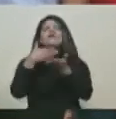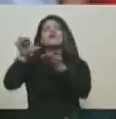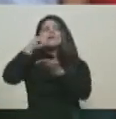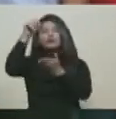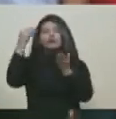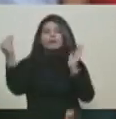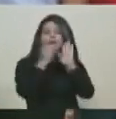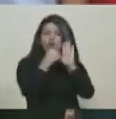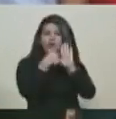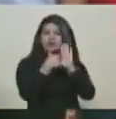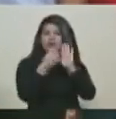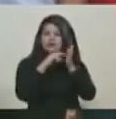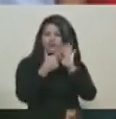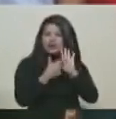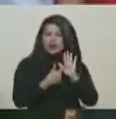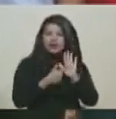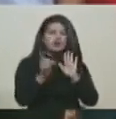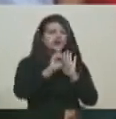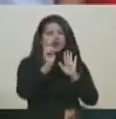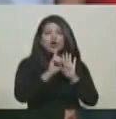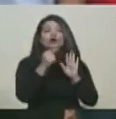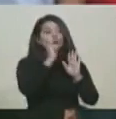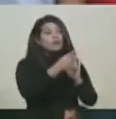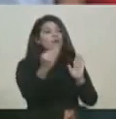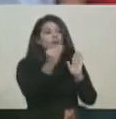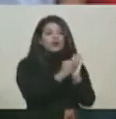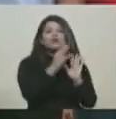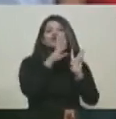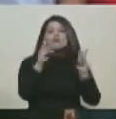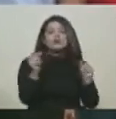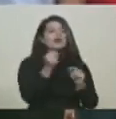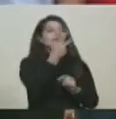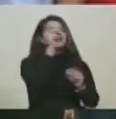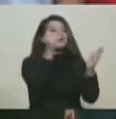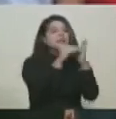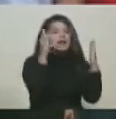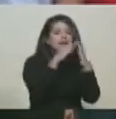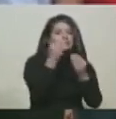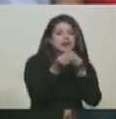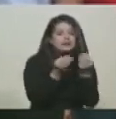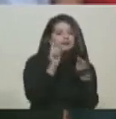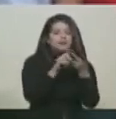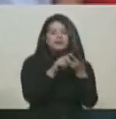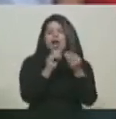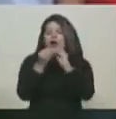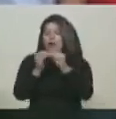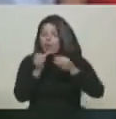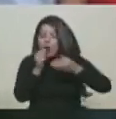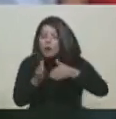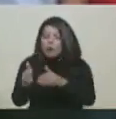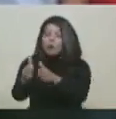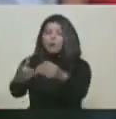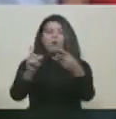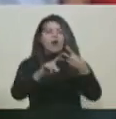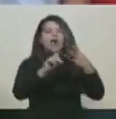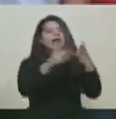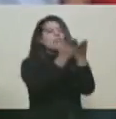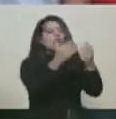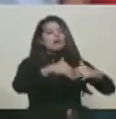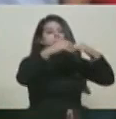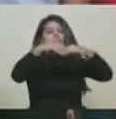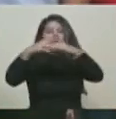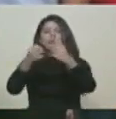y cuenta de un gobernador dirá, hicimos 30 mil viviendas, arreglamos tantas torrenteras, hicimos tantas escuelas,